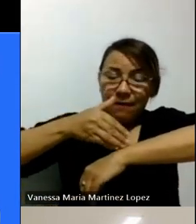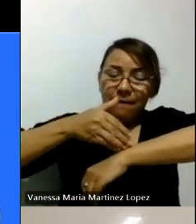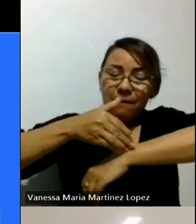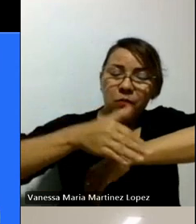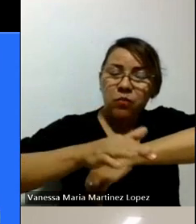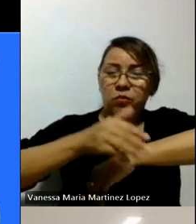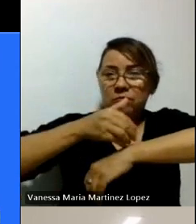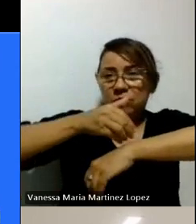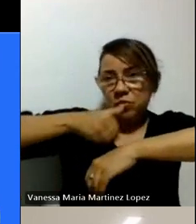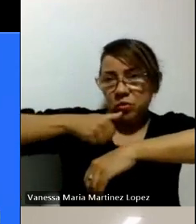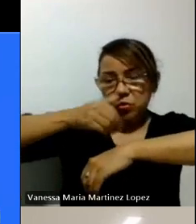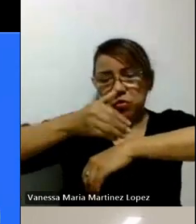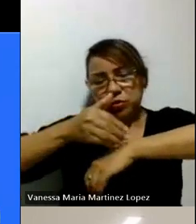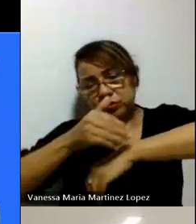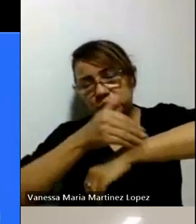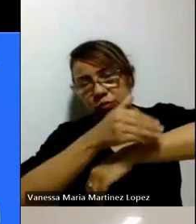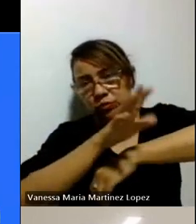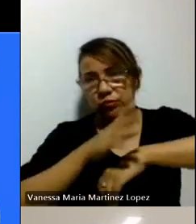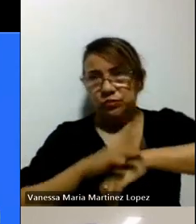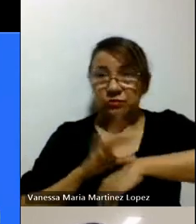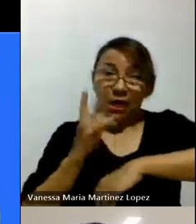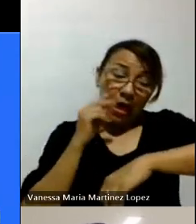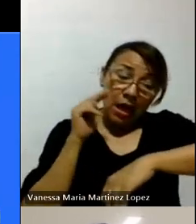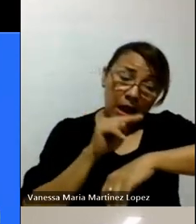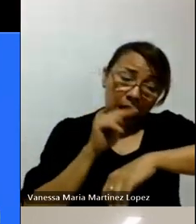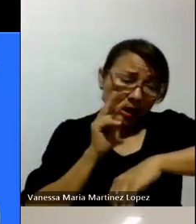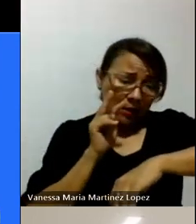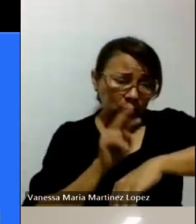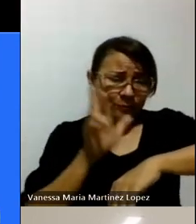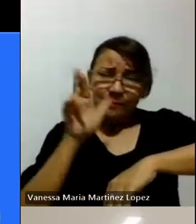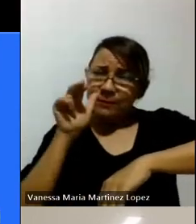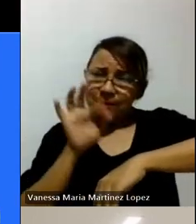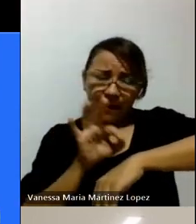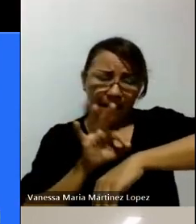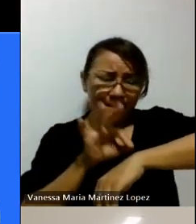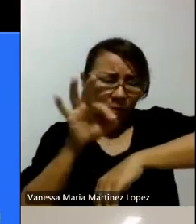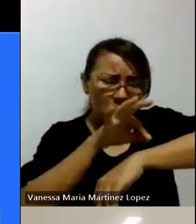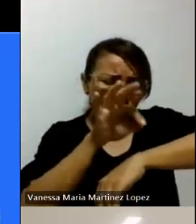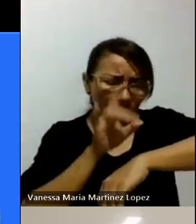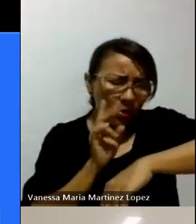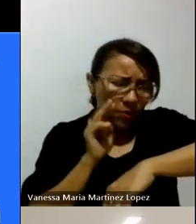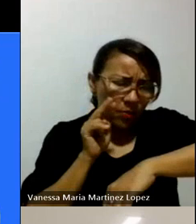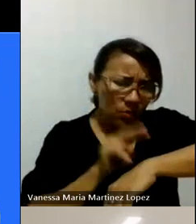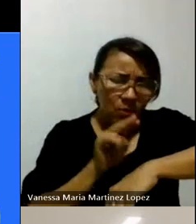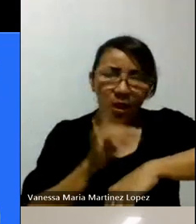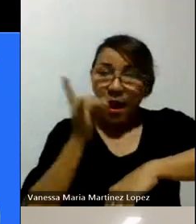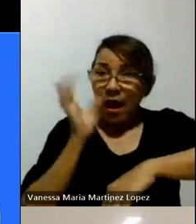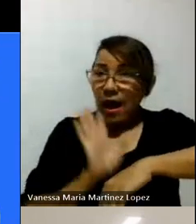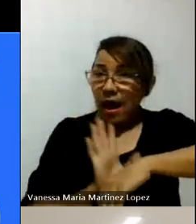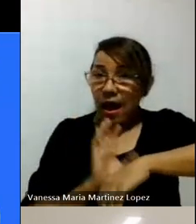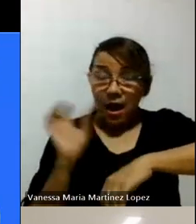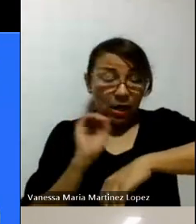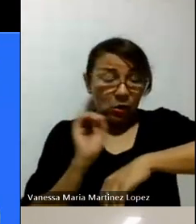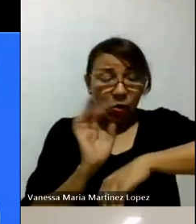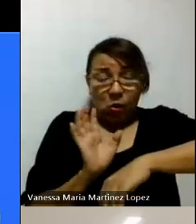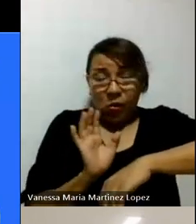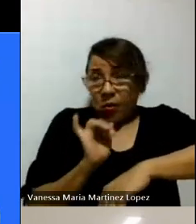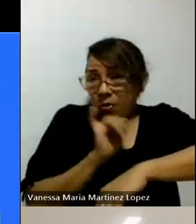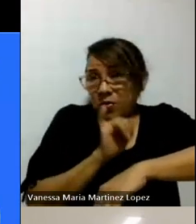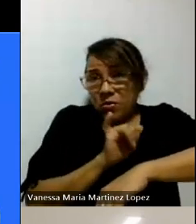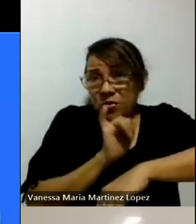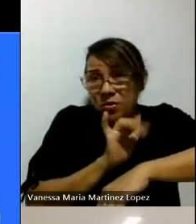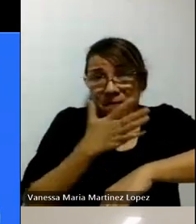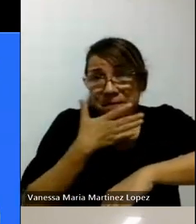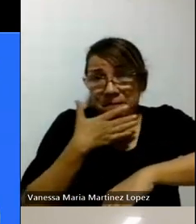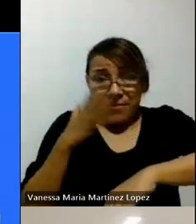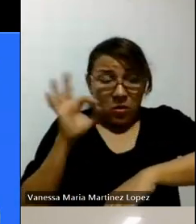Retirar cuerpos extraños sí son asequibles, pero en preferencia es mejor dejarlos allí, porque si así con